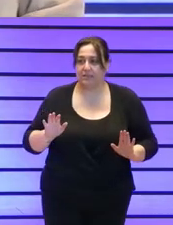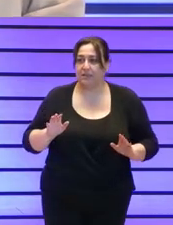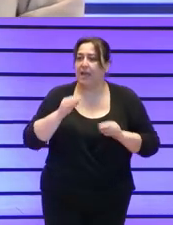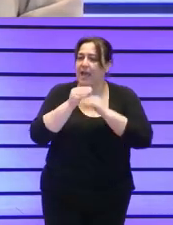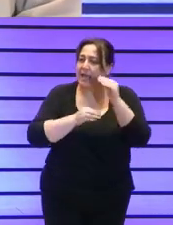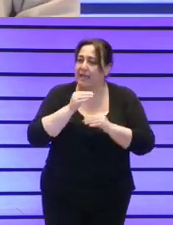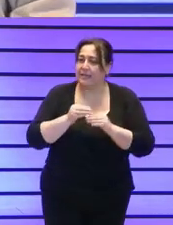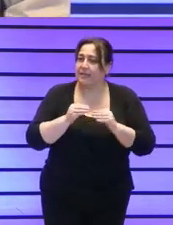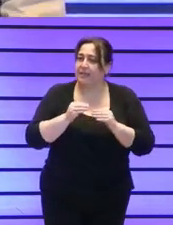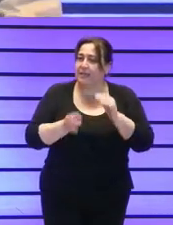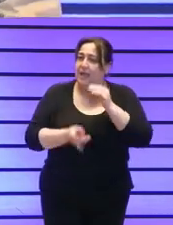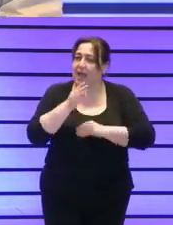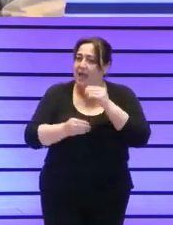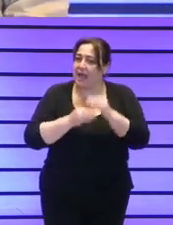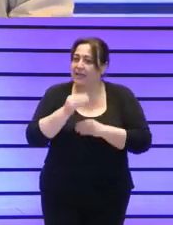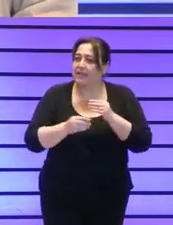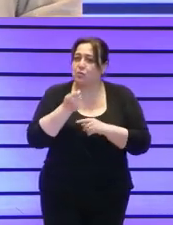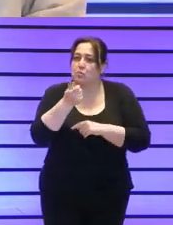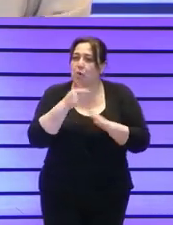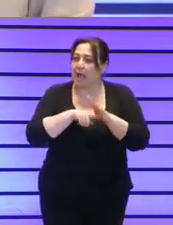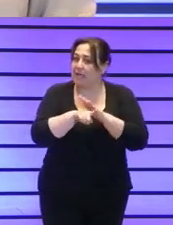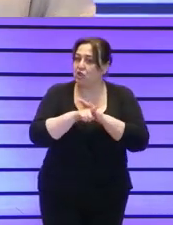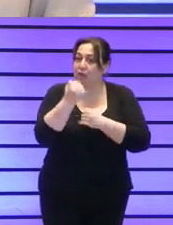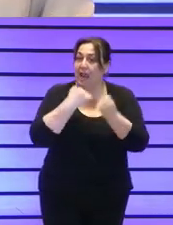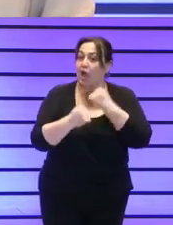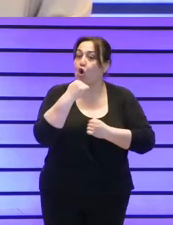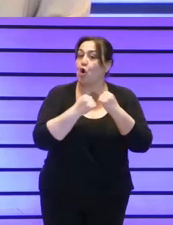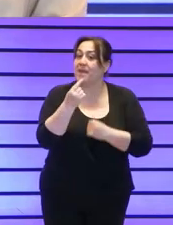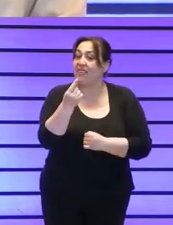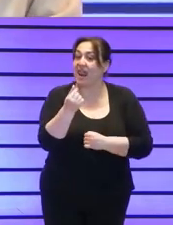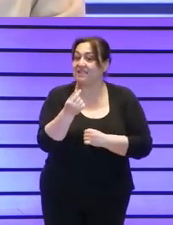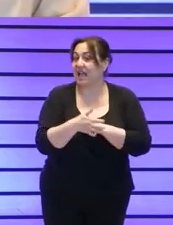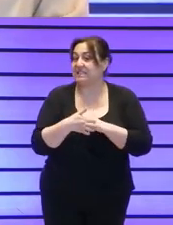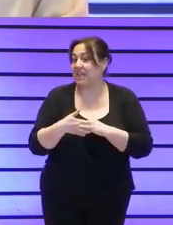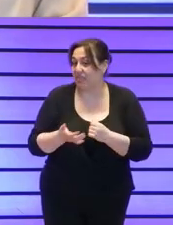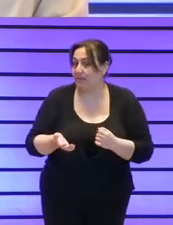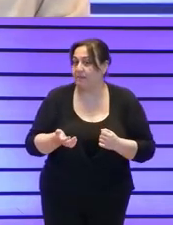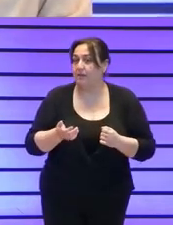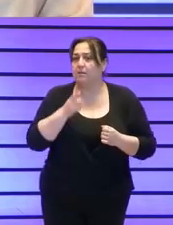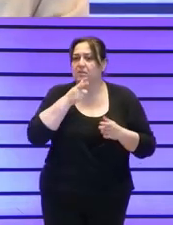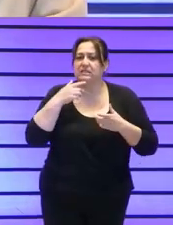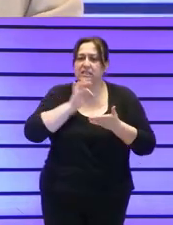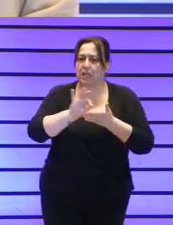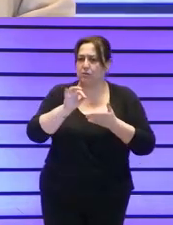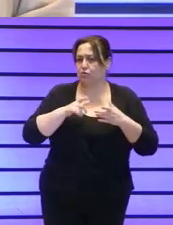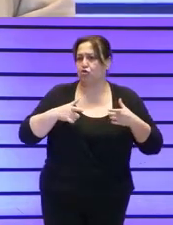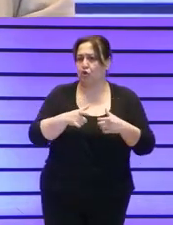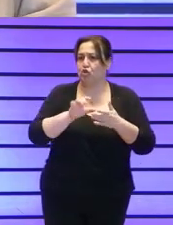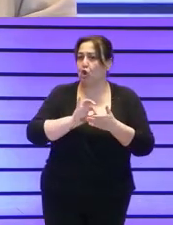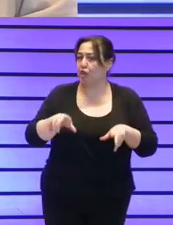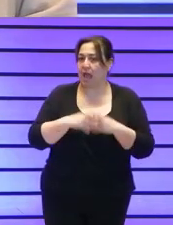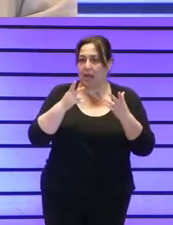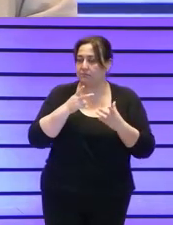Hechas con esa gestión de la economía de la escasez, ¿no? Y de la ciencia de la escasez, que desde luego en el sector social se practica que te mueres.